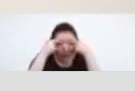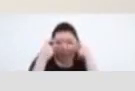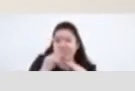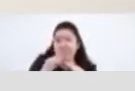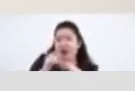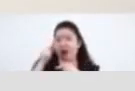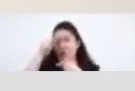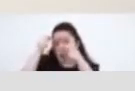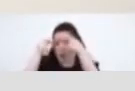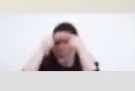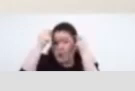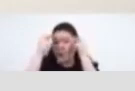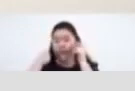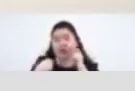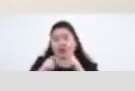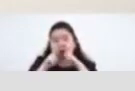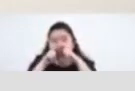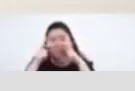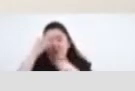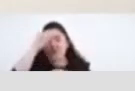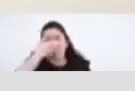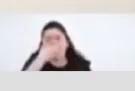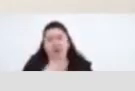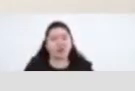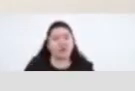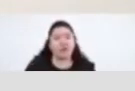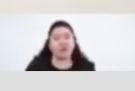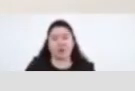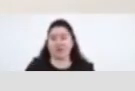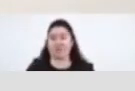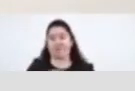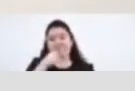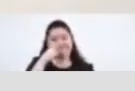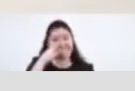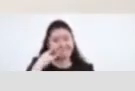y con caretas para que no fueran reconocidos.